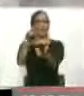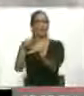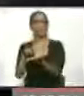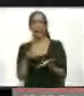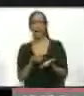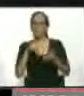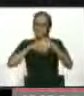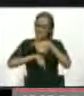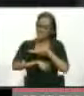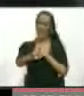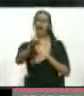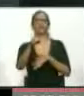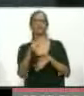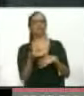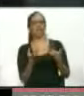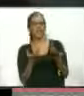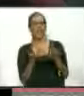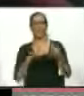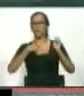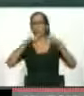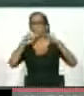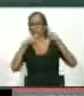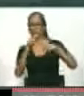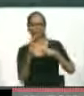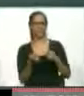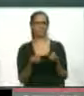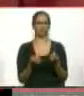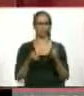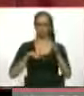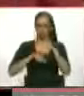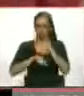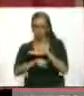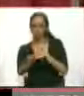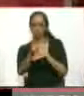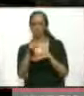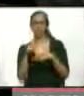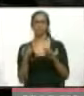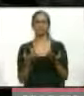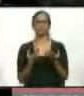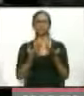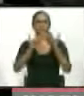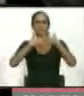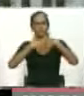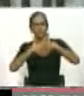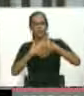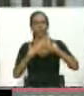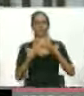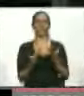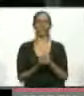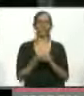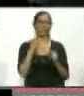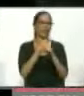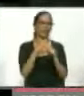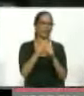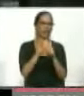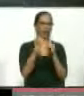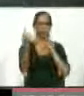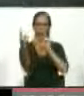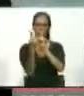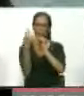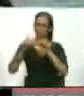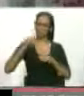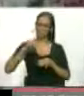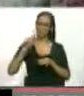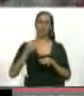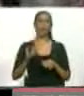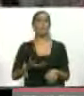métanse en la bodega en el comercio metan se halla en la industria en la fábrica los trabajadores esto es vital